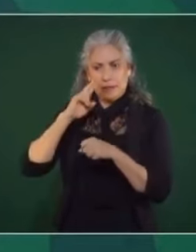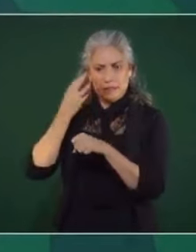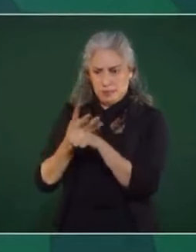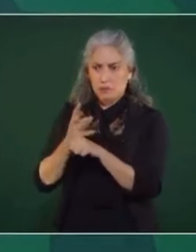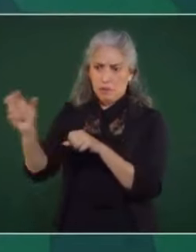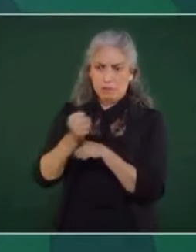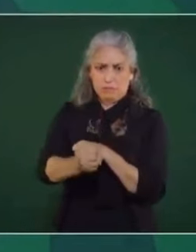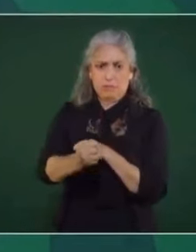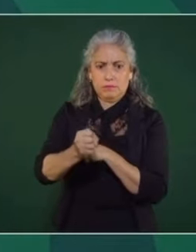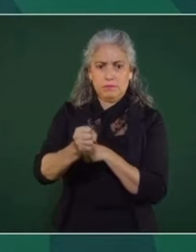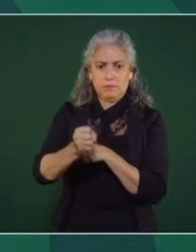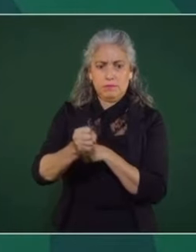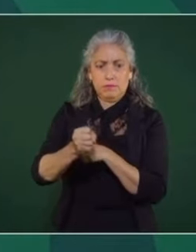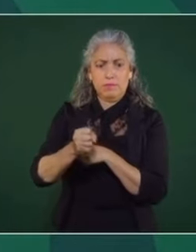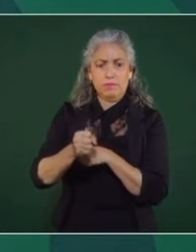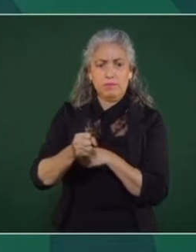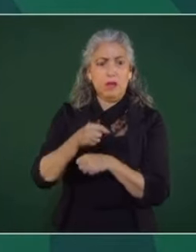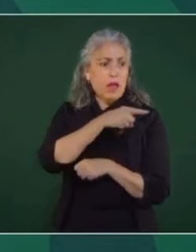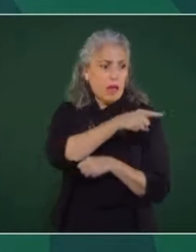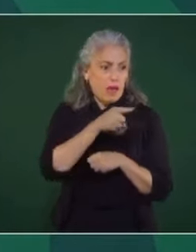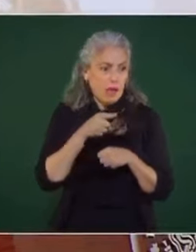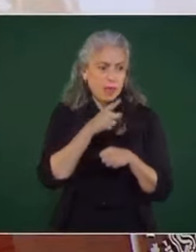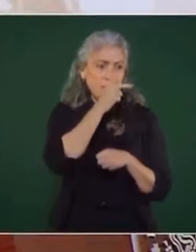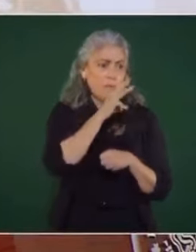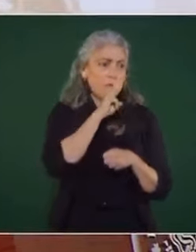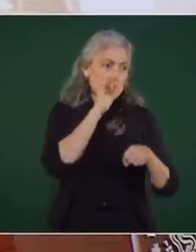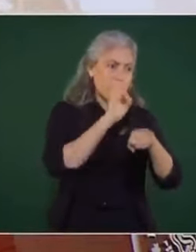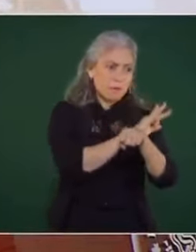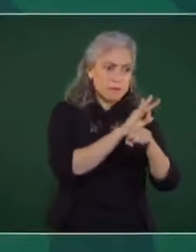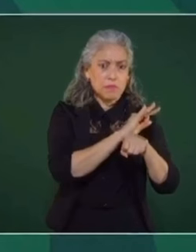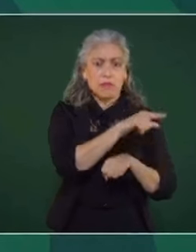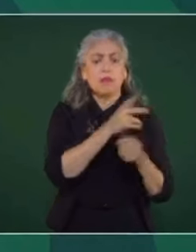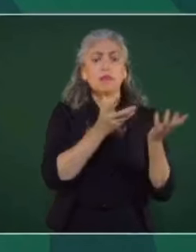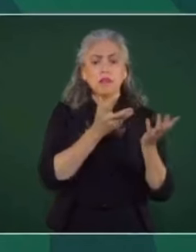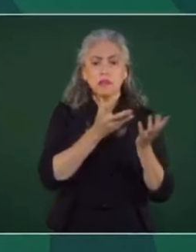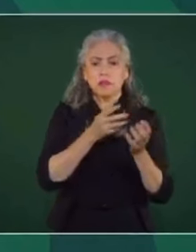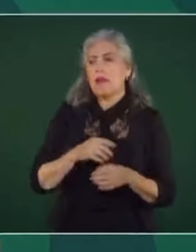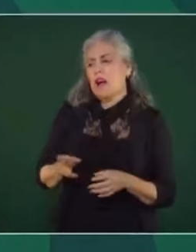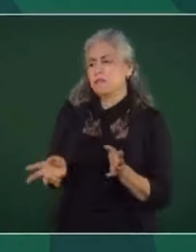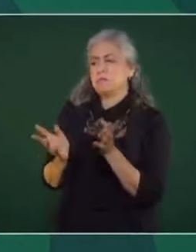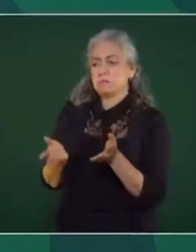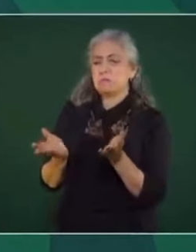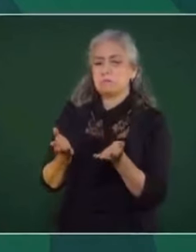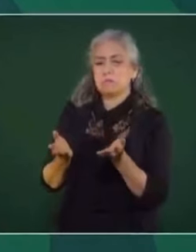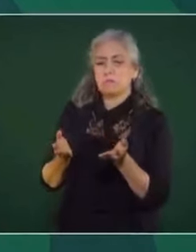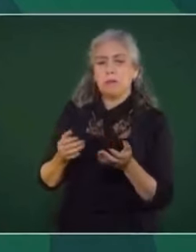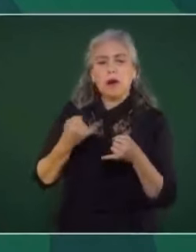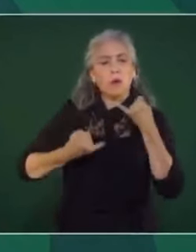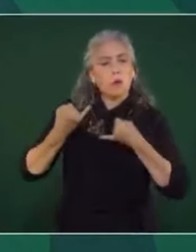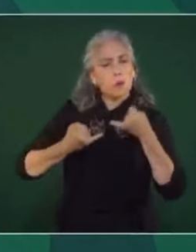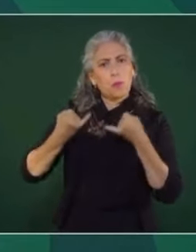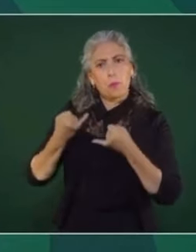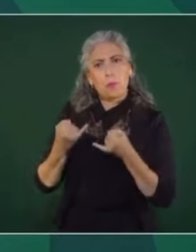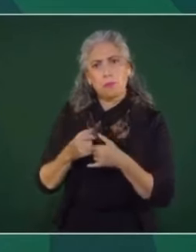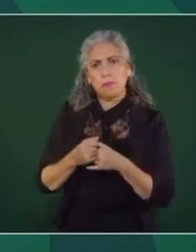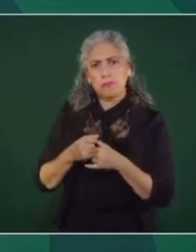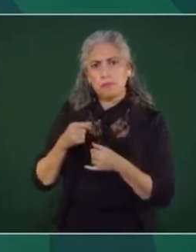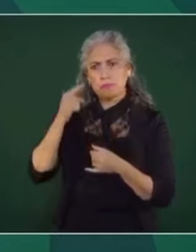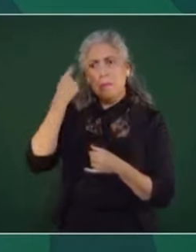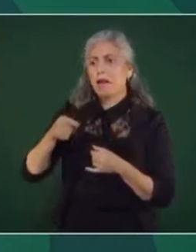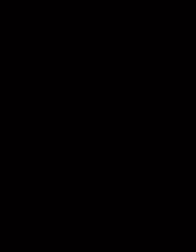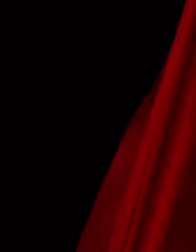responsables Y estos mismos supuestos Defensores de los padres promovieron un juicio